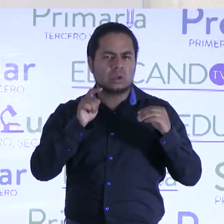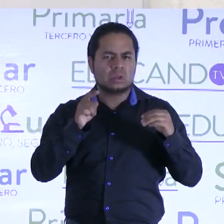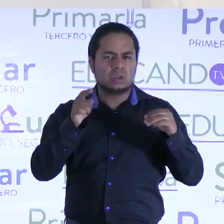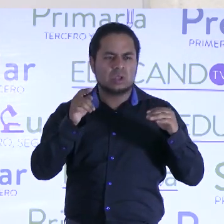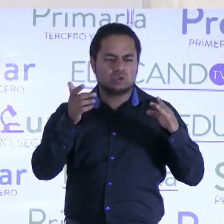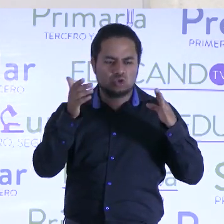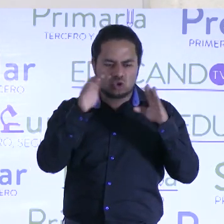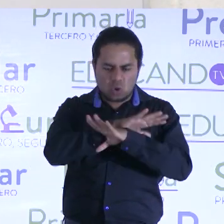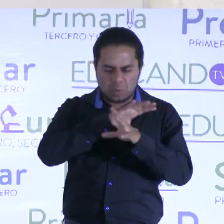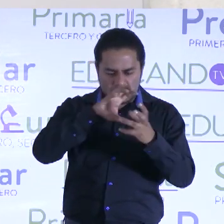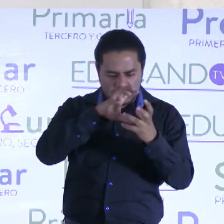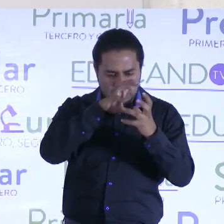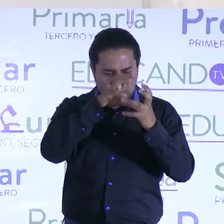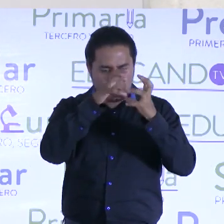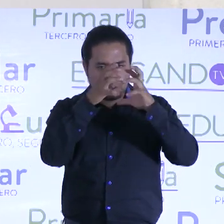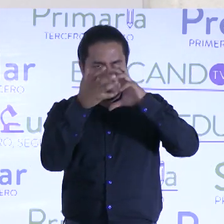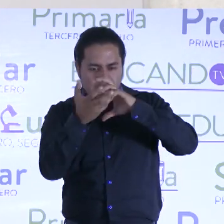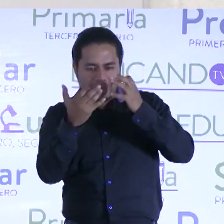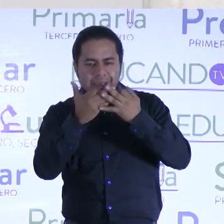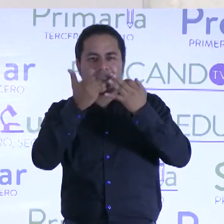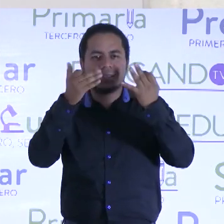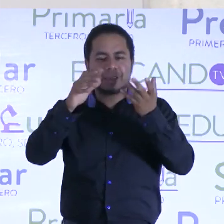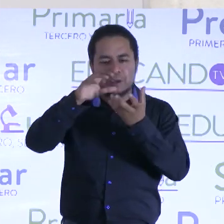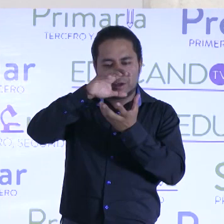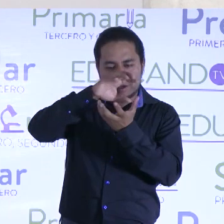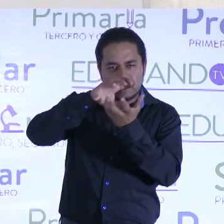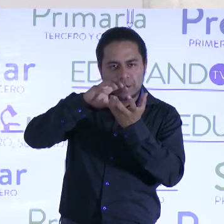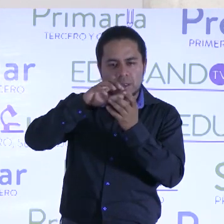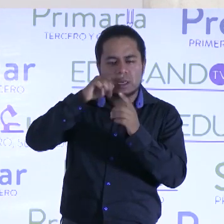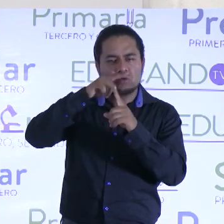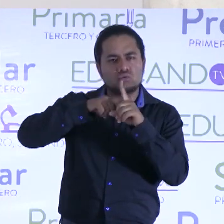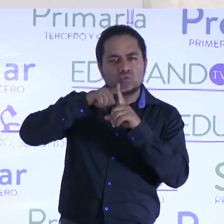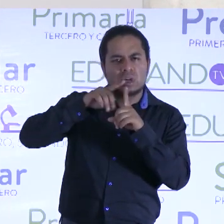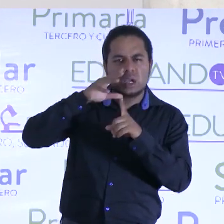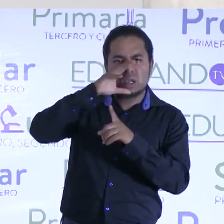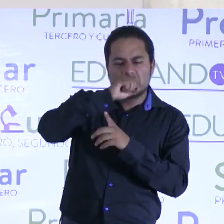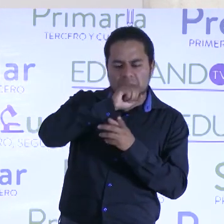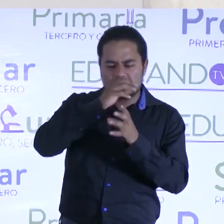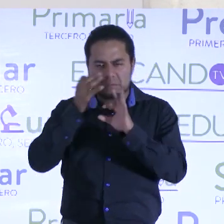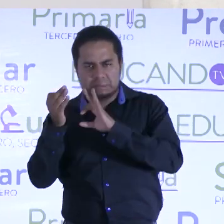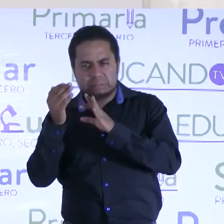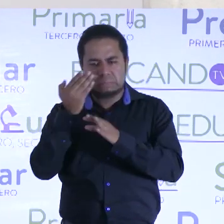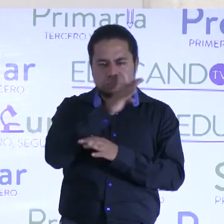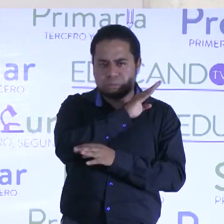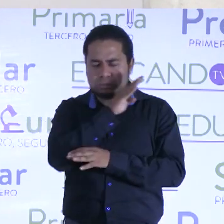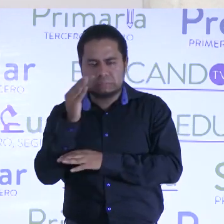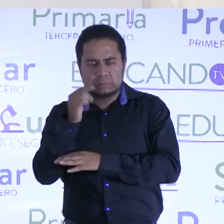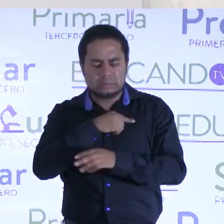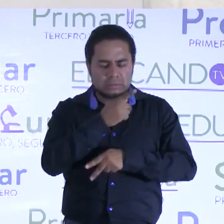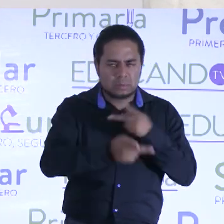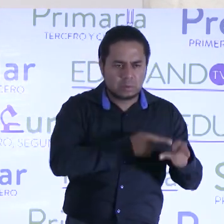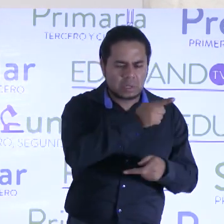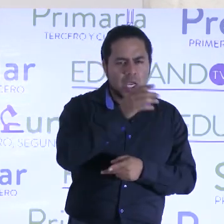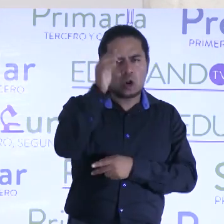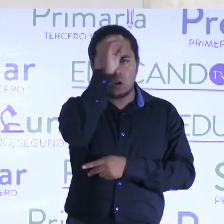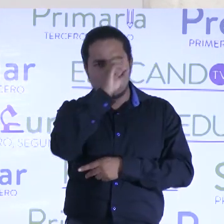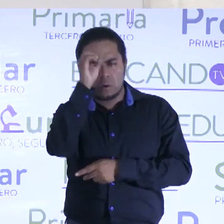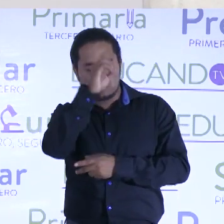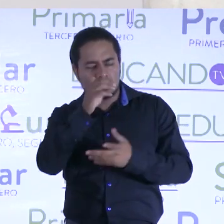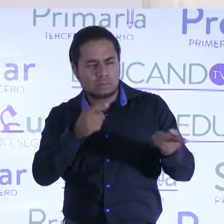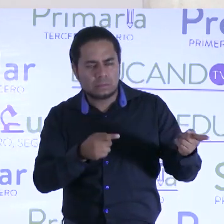cambio climático? Al momento de hacer la pregunta, ¿opinas?,